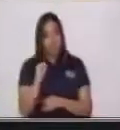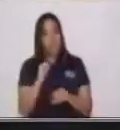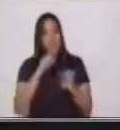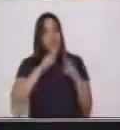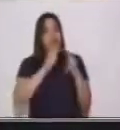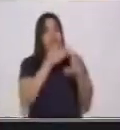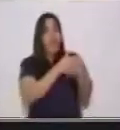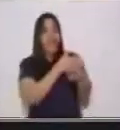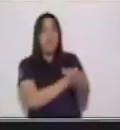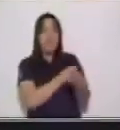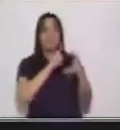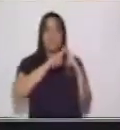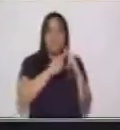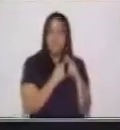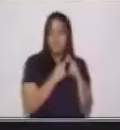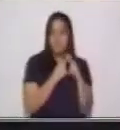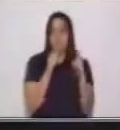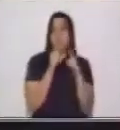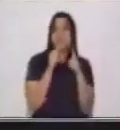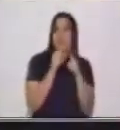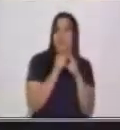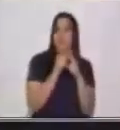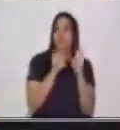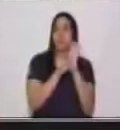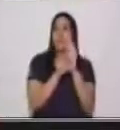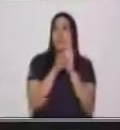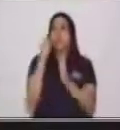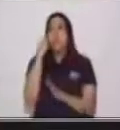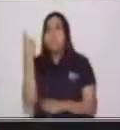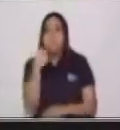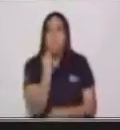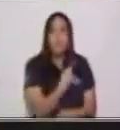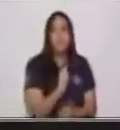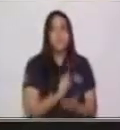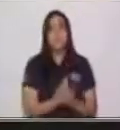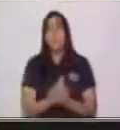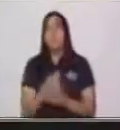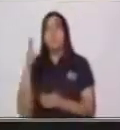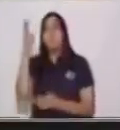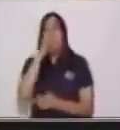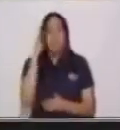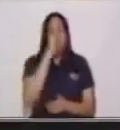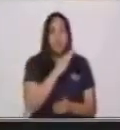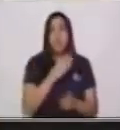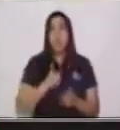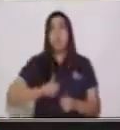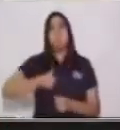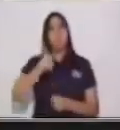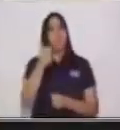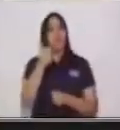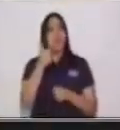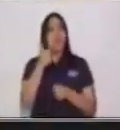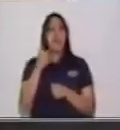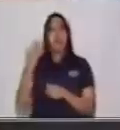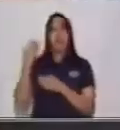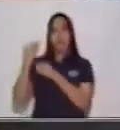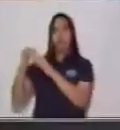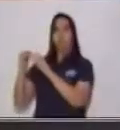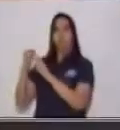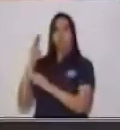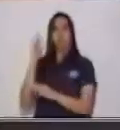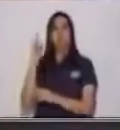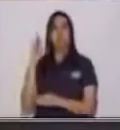estas sílabas. Por ejemplo, búsqueda, busca, buena y buzón. Son palabras que